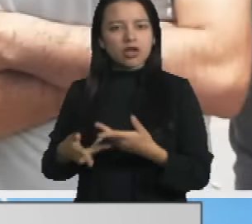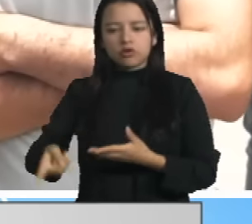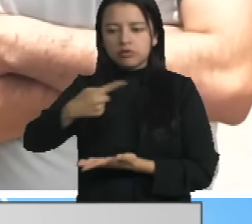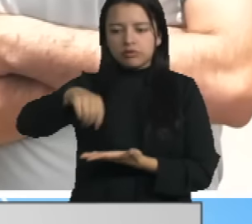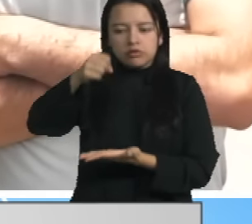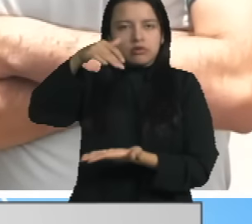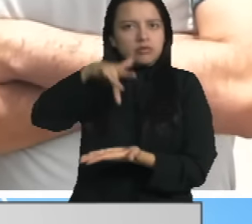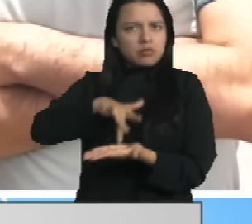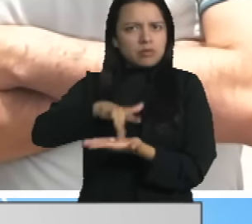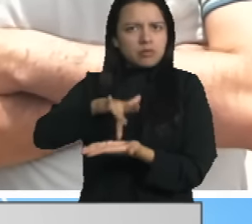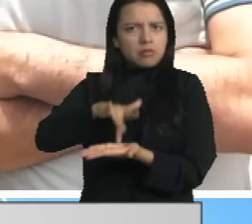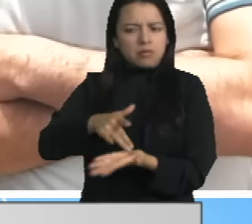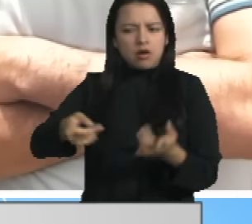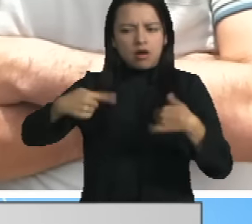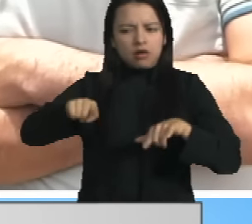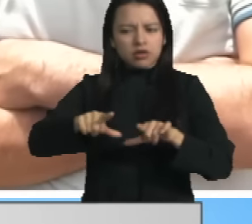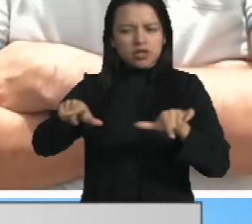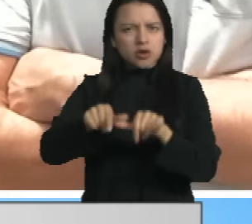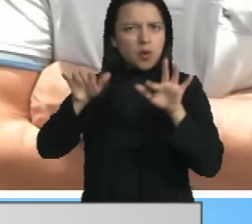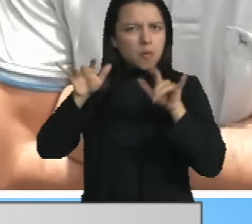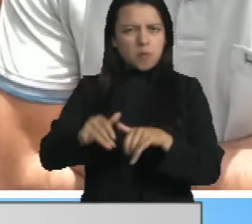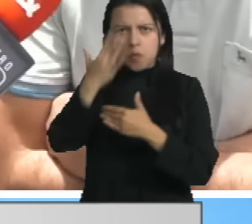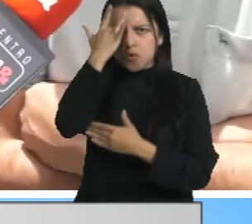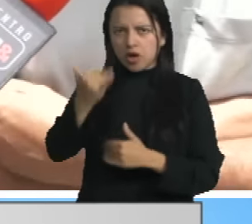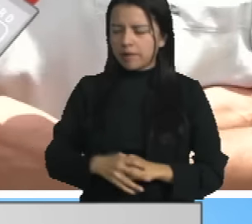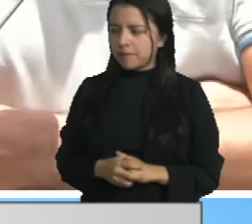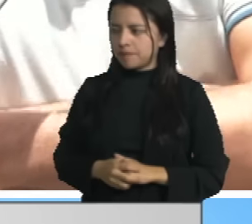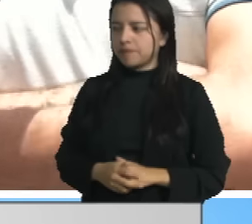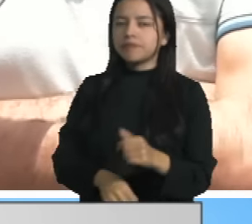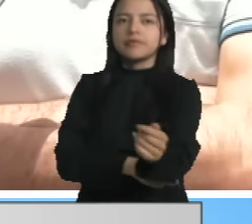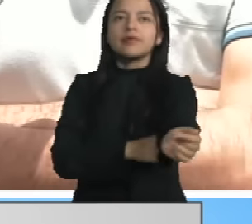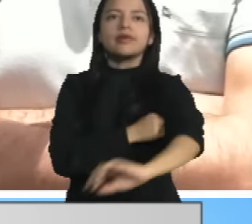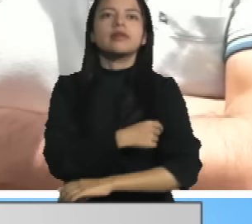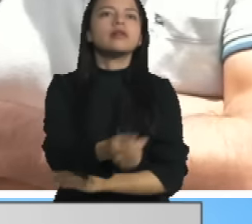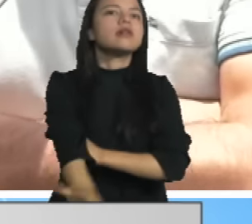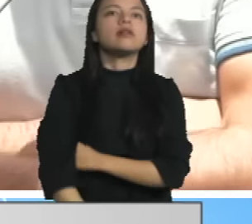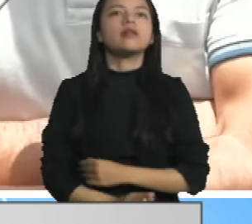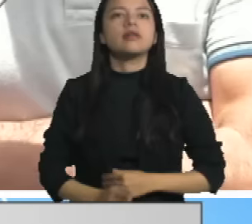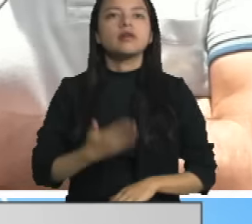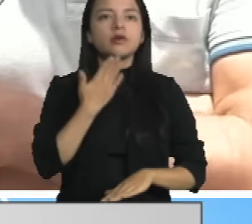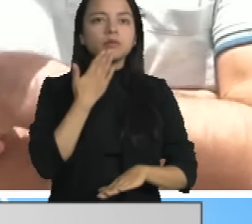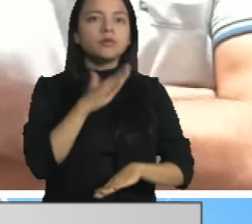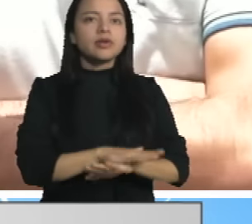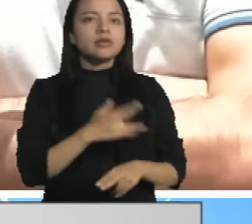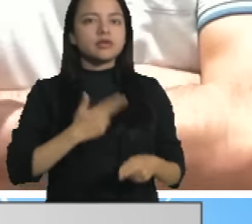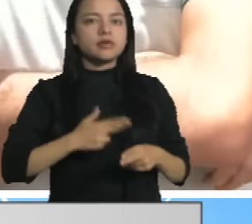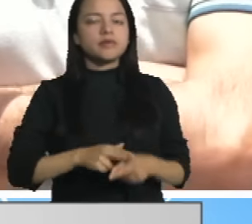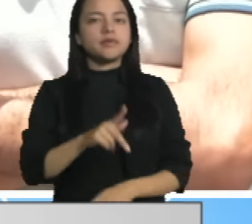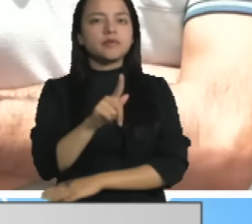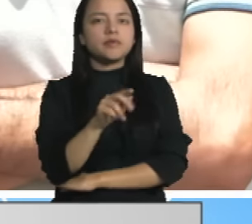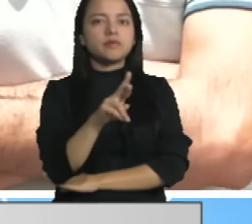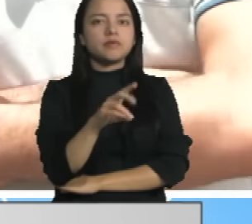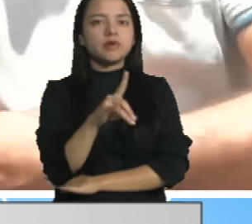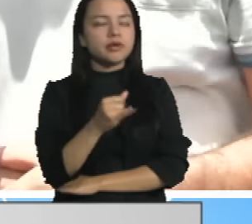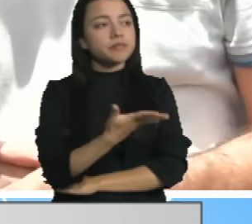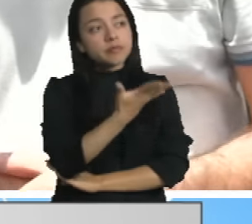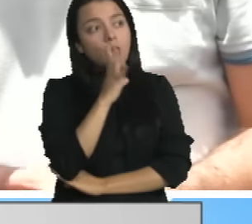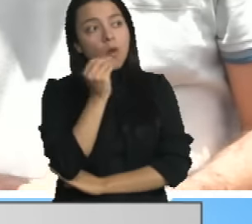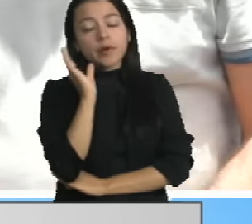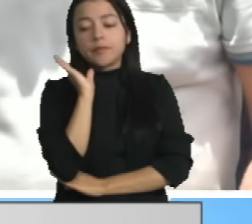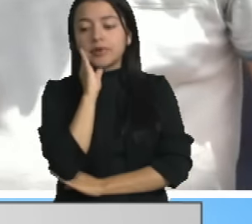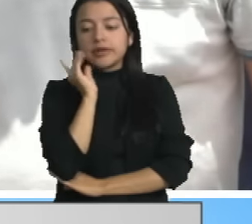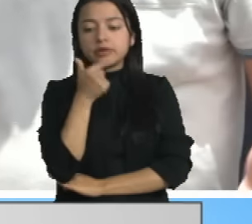punto tantos transportadores y la petición al gobierno nacional? Muy buenas tardes, habla con Freddy Mora. Caballero, pues nosotros estamos